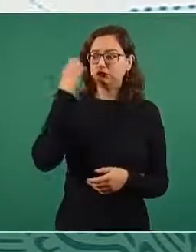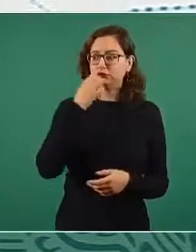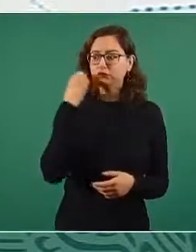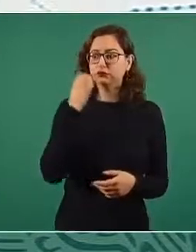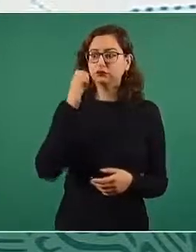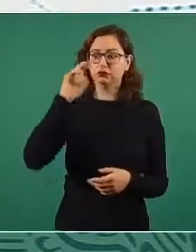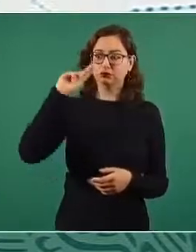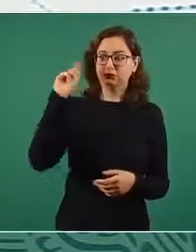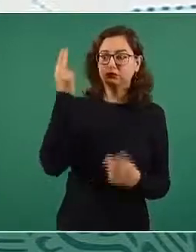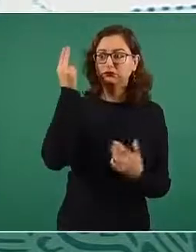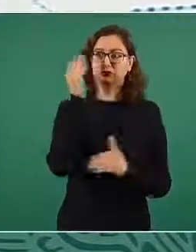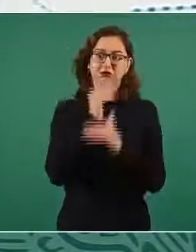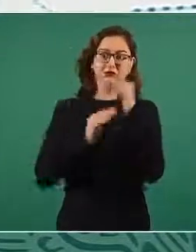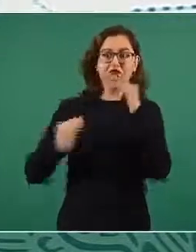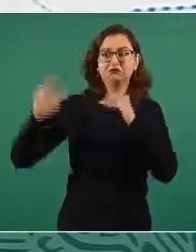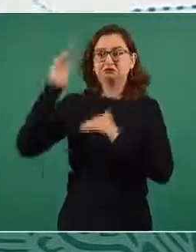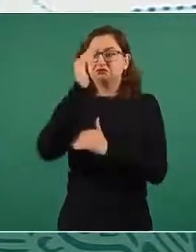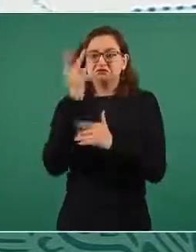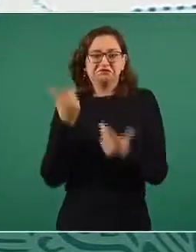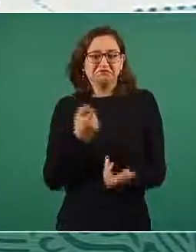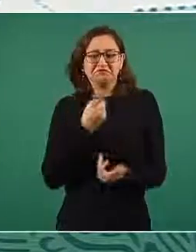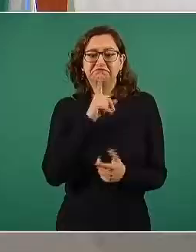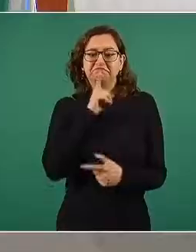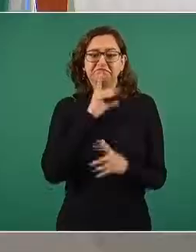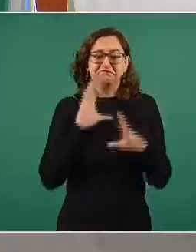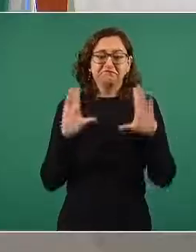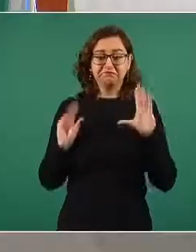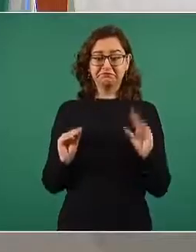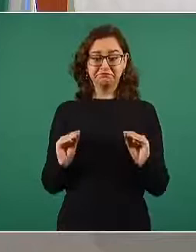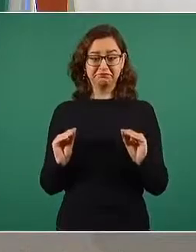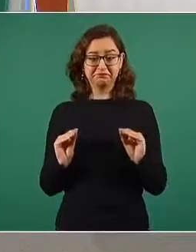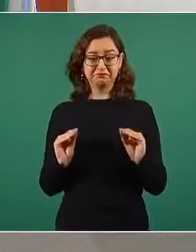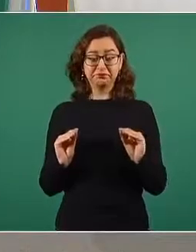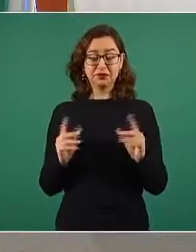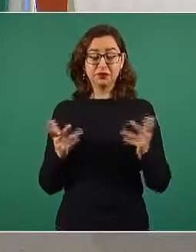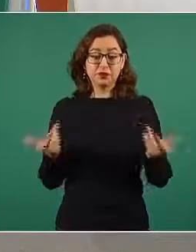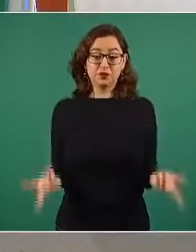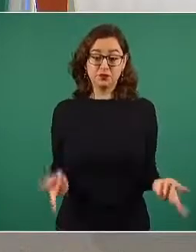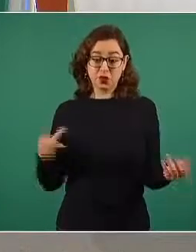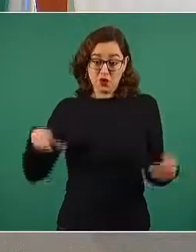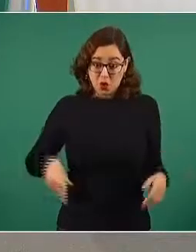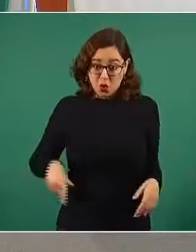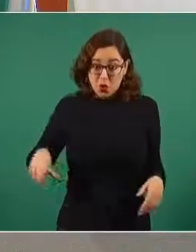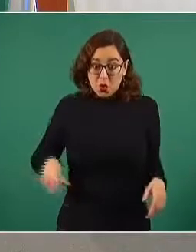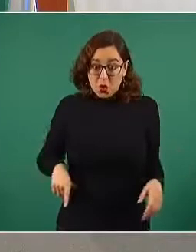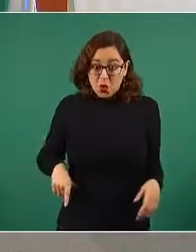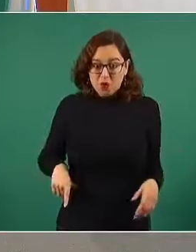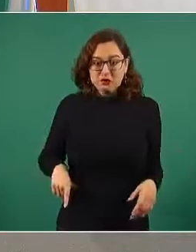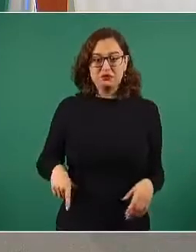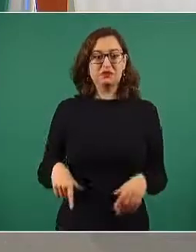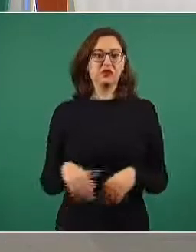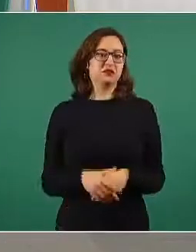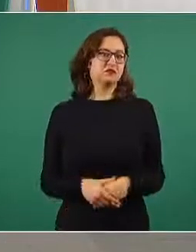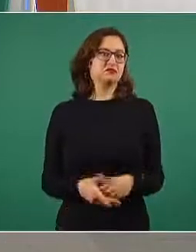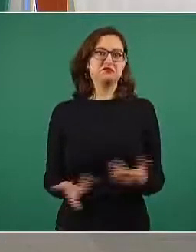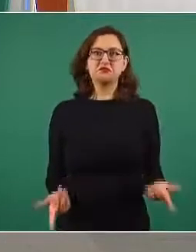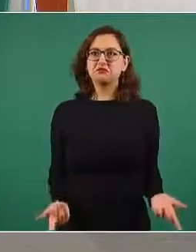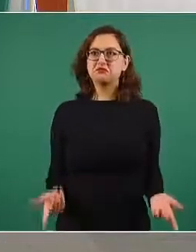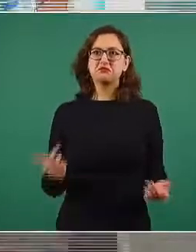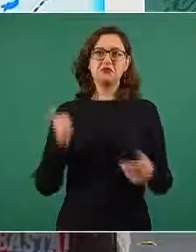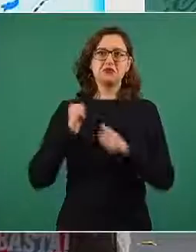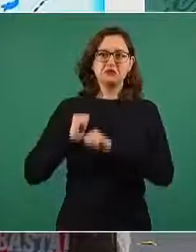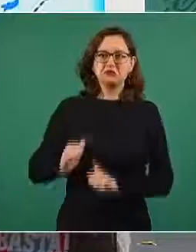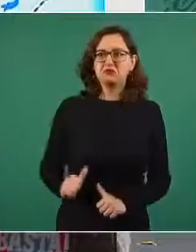universidades, mucho menos en el gobierno, en el poder legislativo, en el